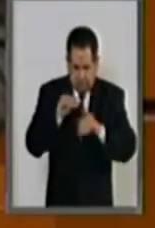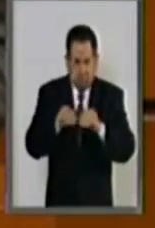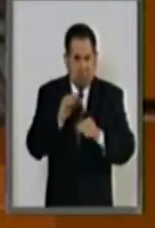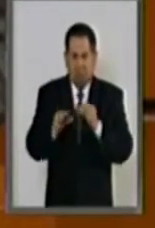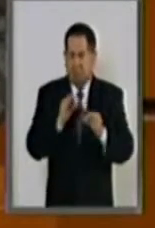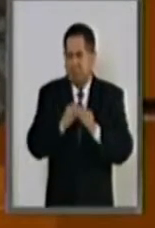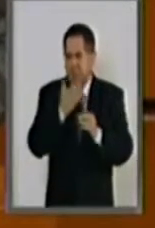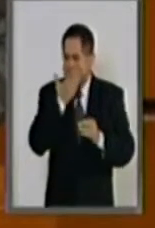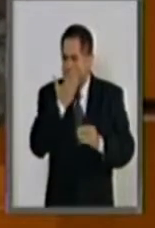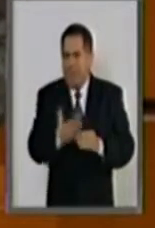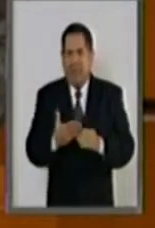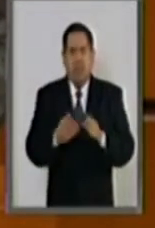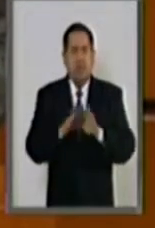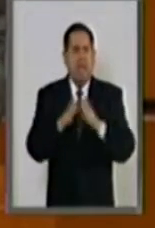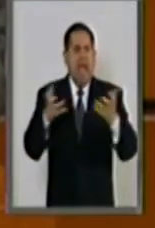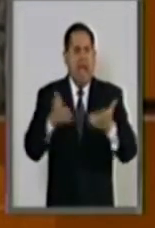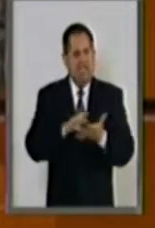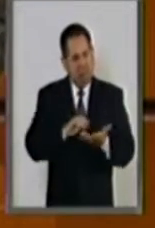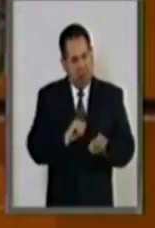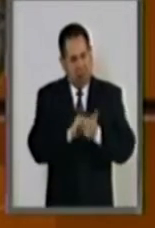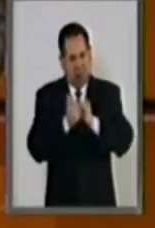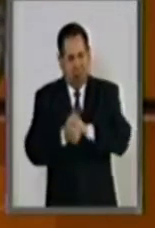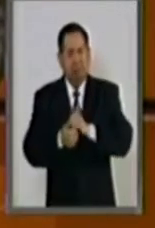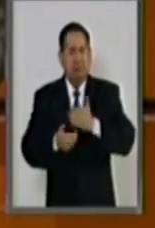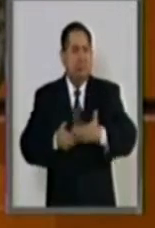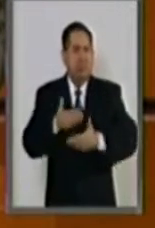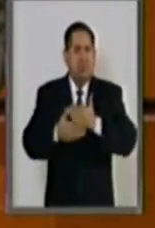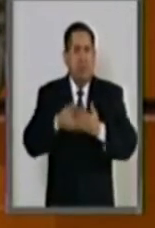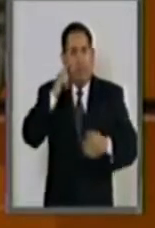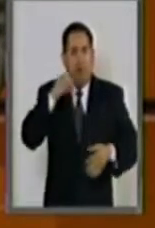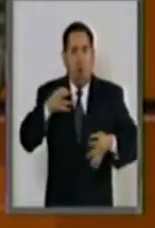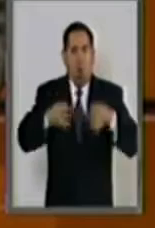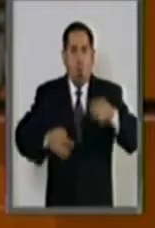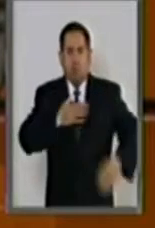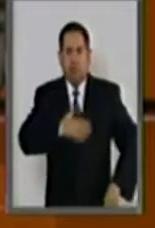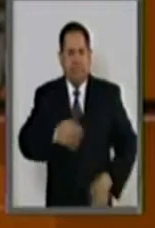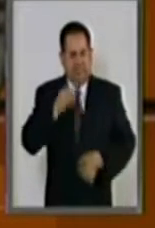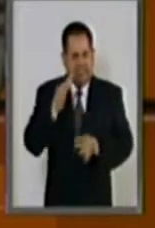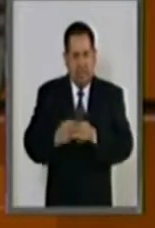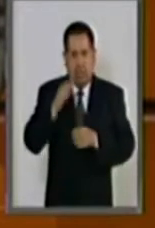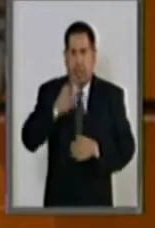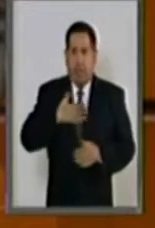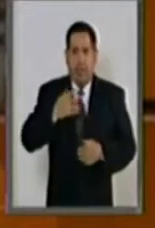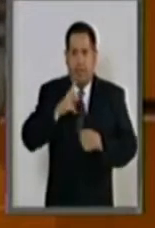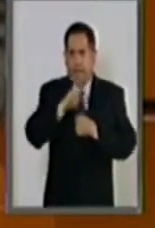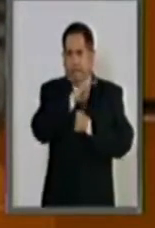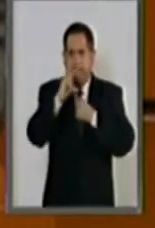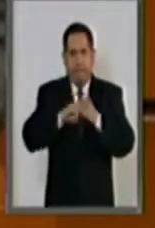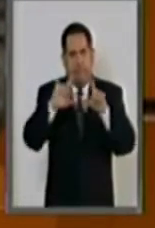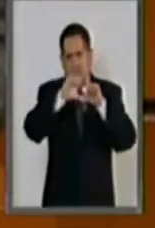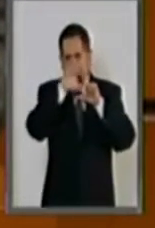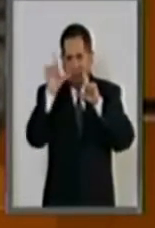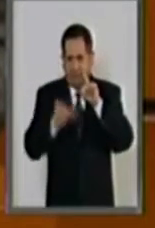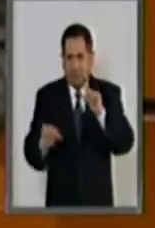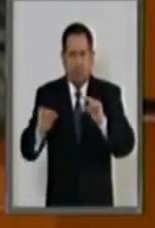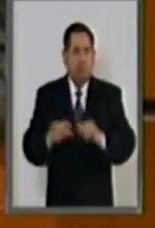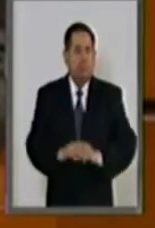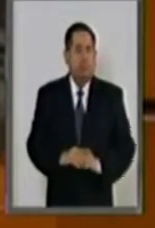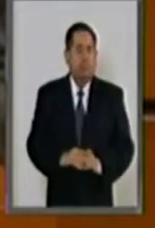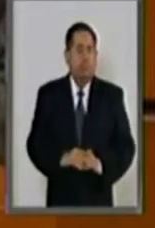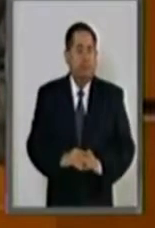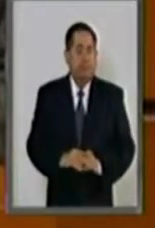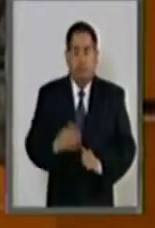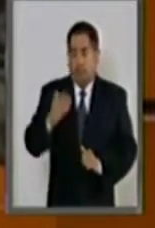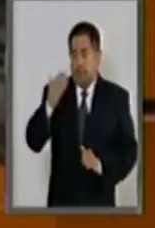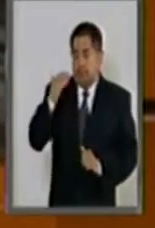ambiciosos que está transformando la impartición de justicia de nuestro país. Hace